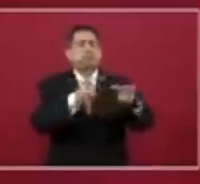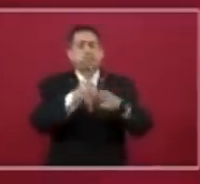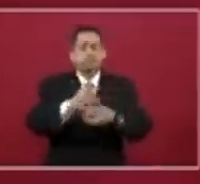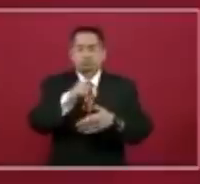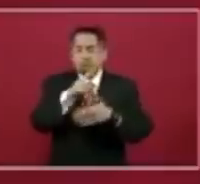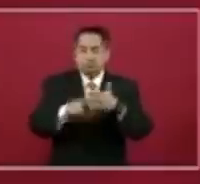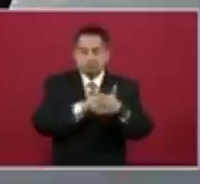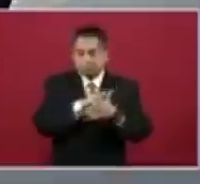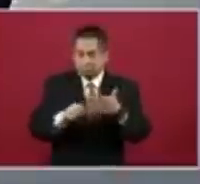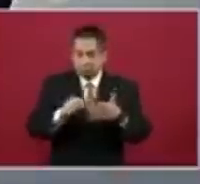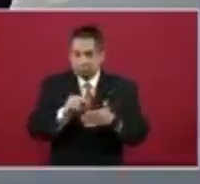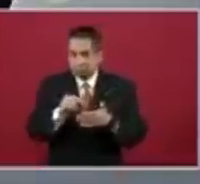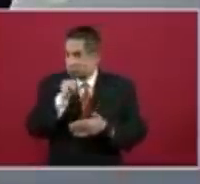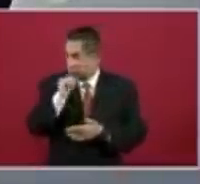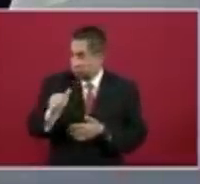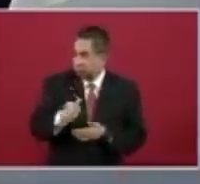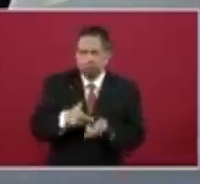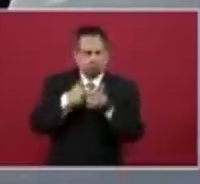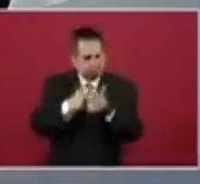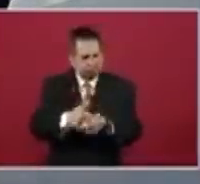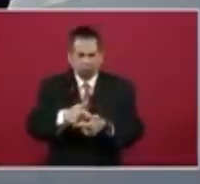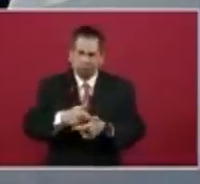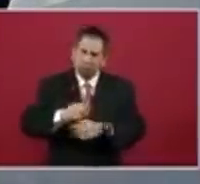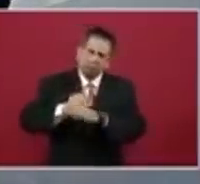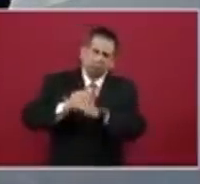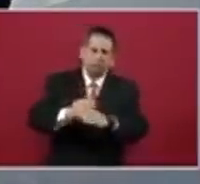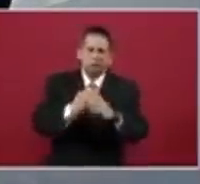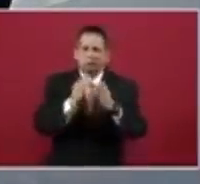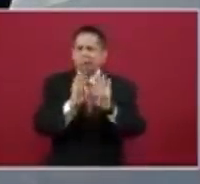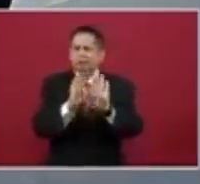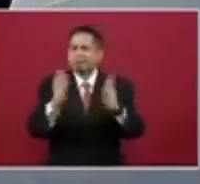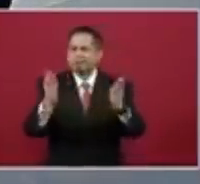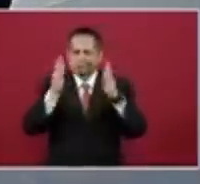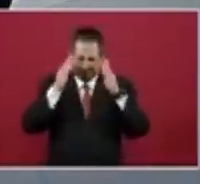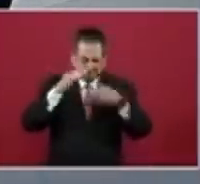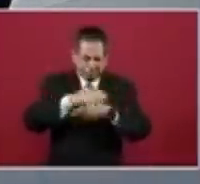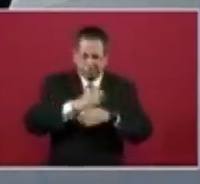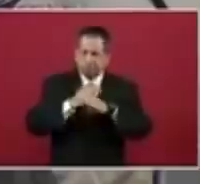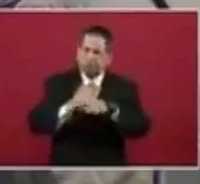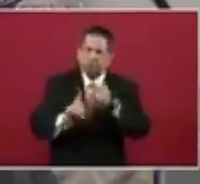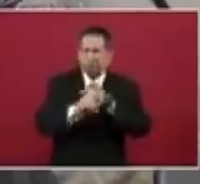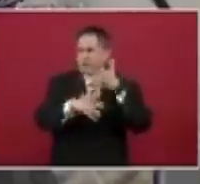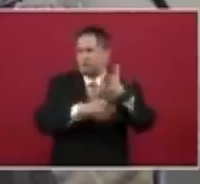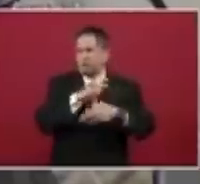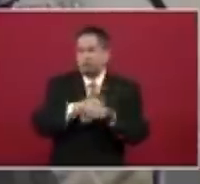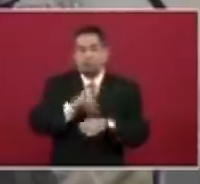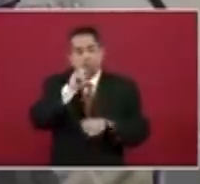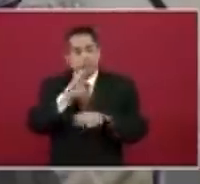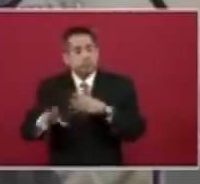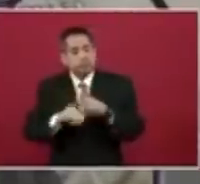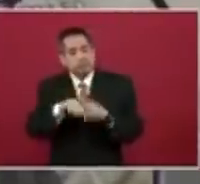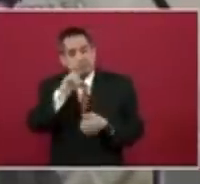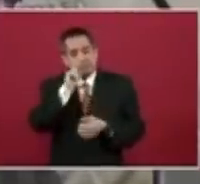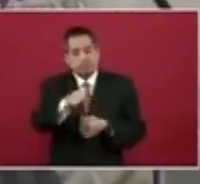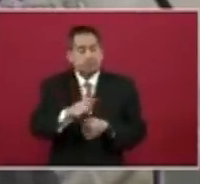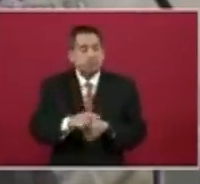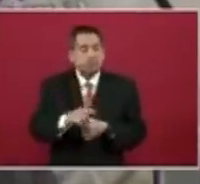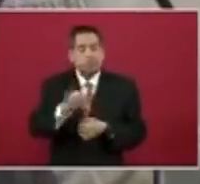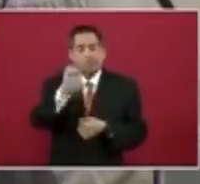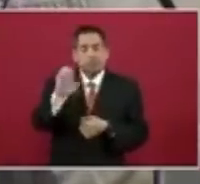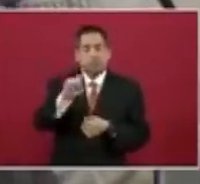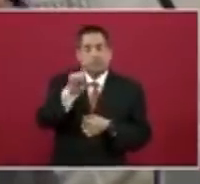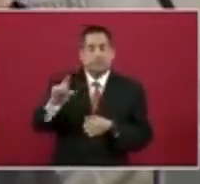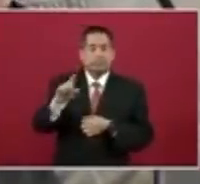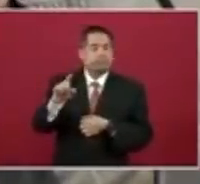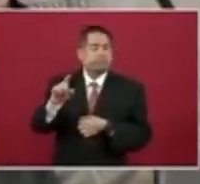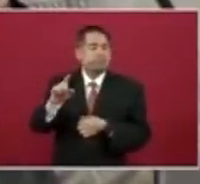bloqueos en torno a las casillas. También se han sumado a esta protesta instancias como el propio Ejército Zapatista de Liberación